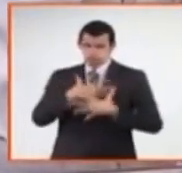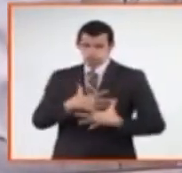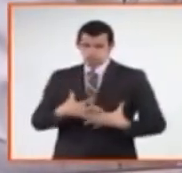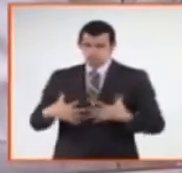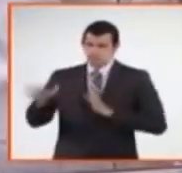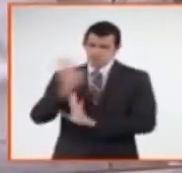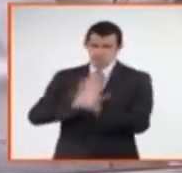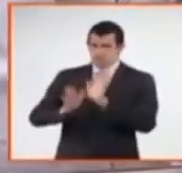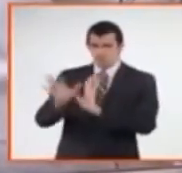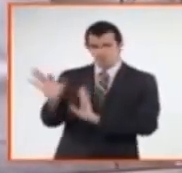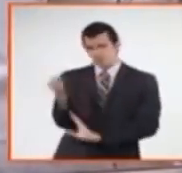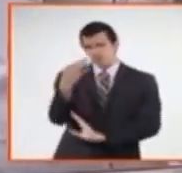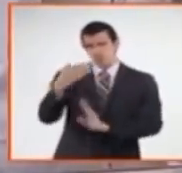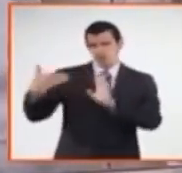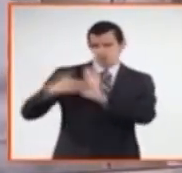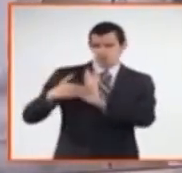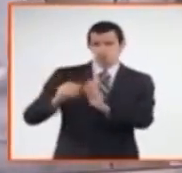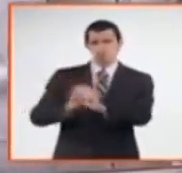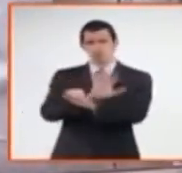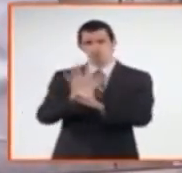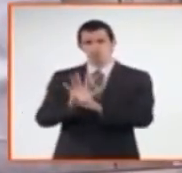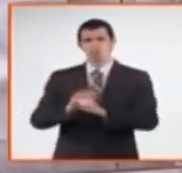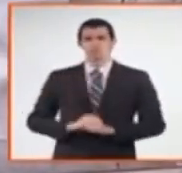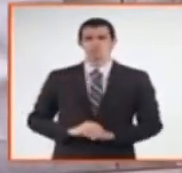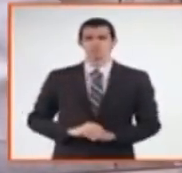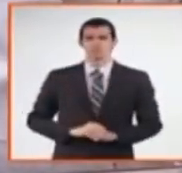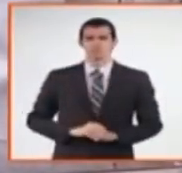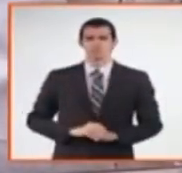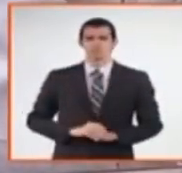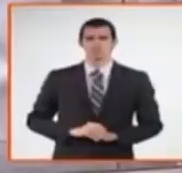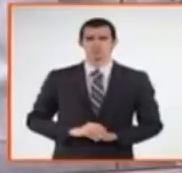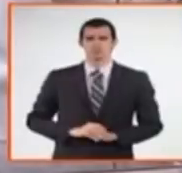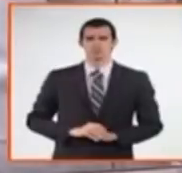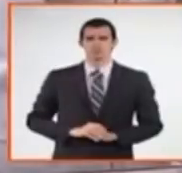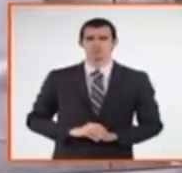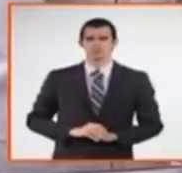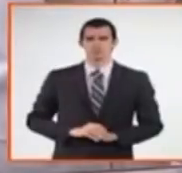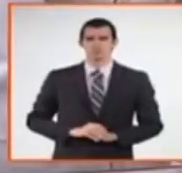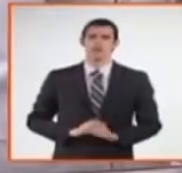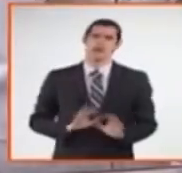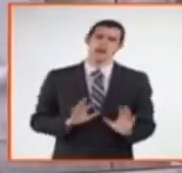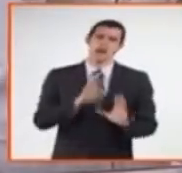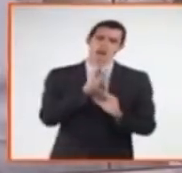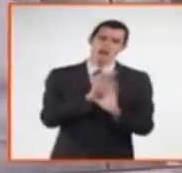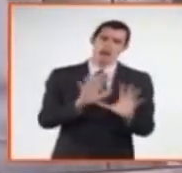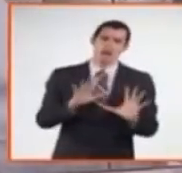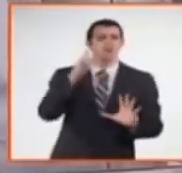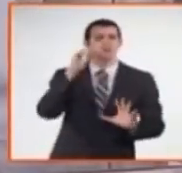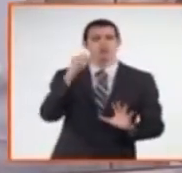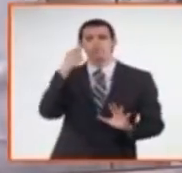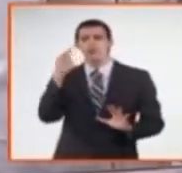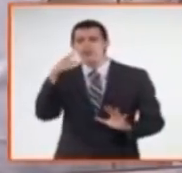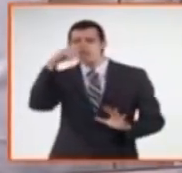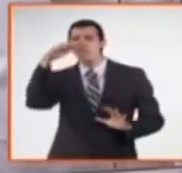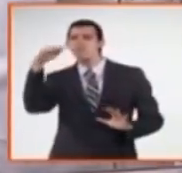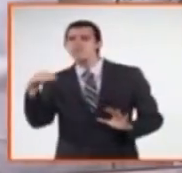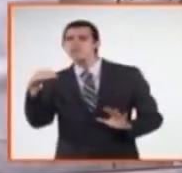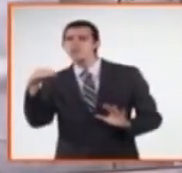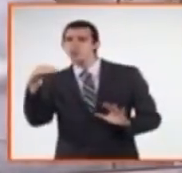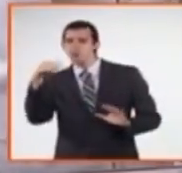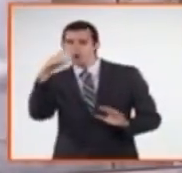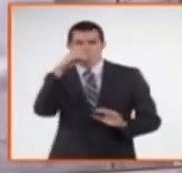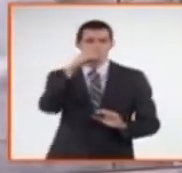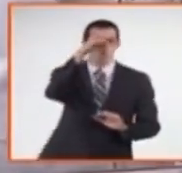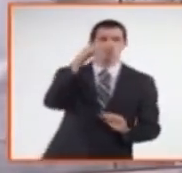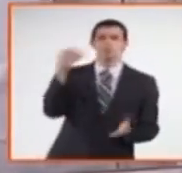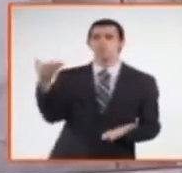un funcionamiento mejor en el niño que en el adulto tenemos en producción las dosis que hacen falta para vacunar a nuestros